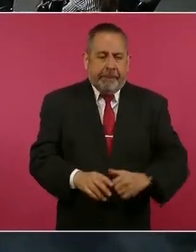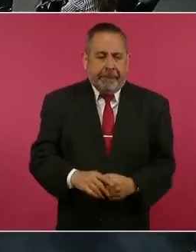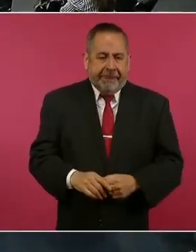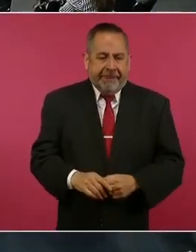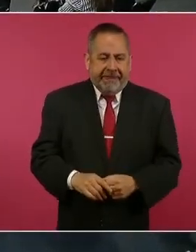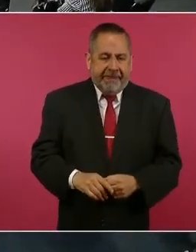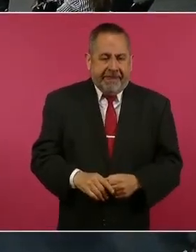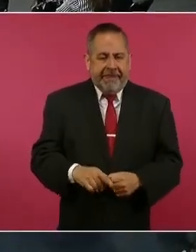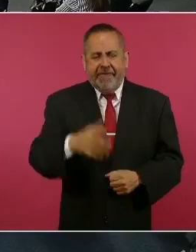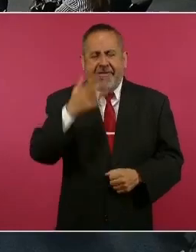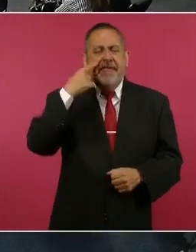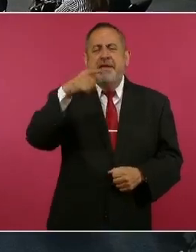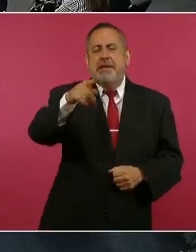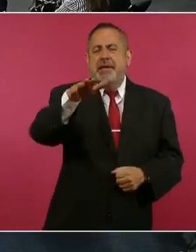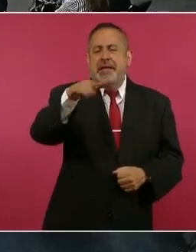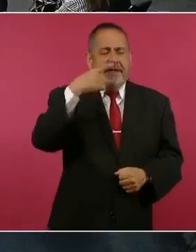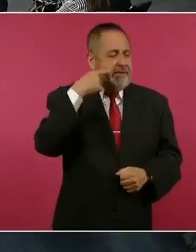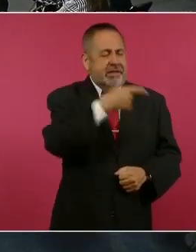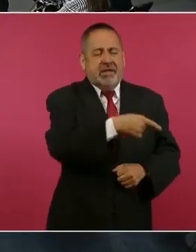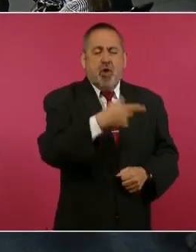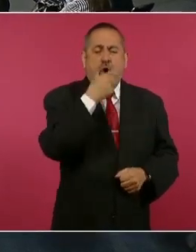ven al escritor